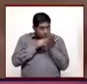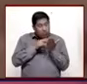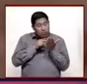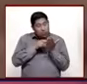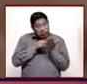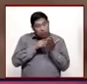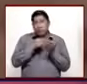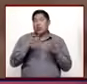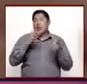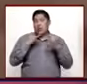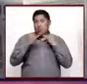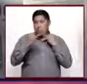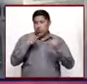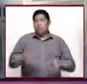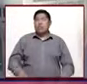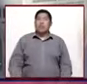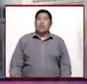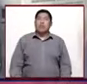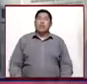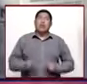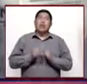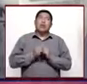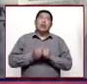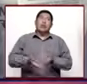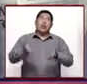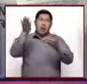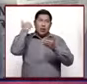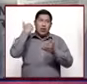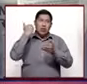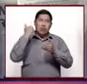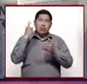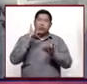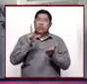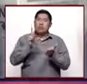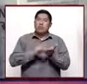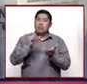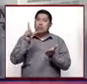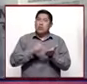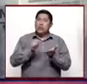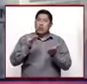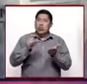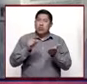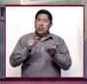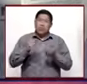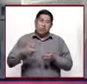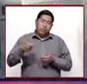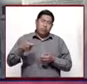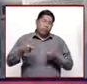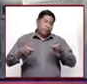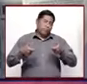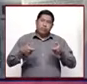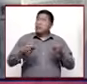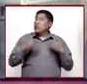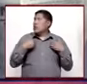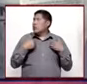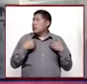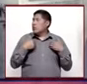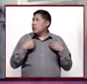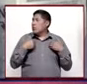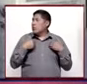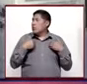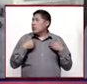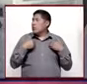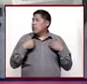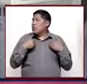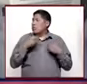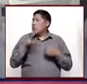ya se informan, pues. Generalmente antes era puro, netamente periódicos. El periódico era voluminoso. Cada periódico llevaba bordeando